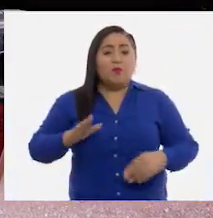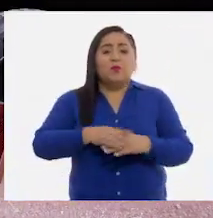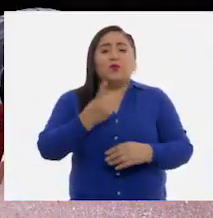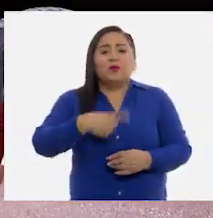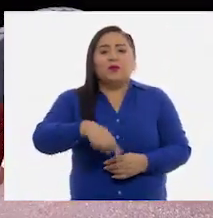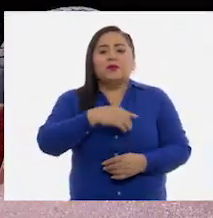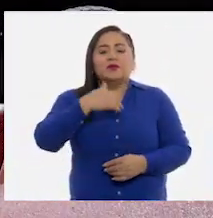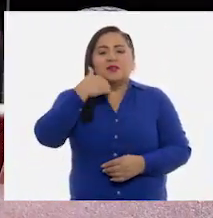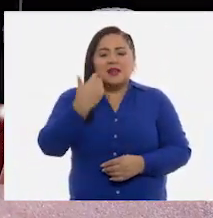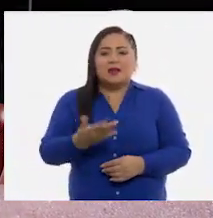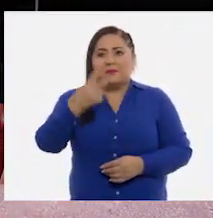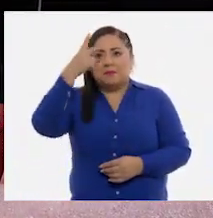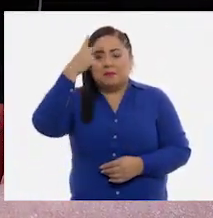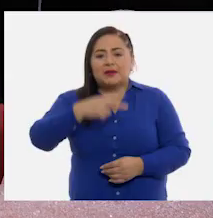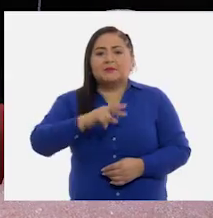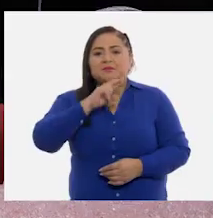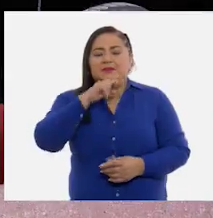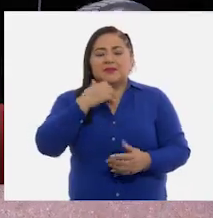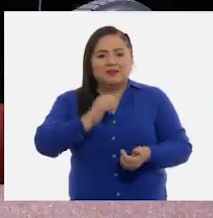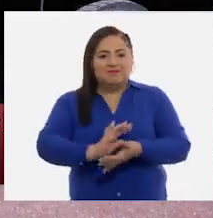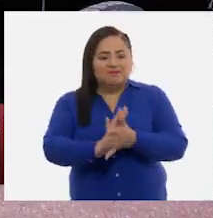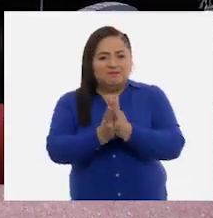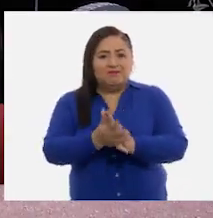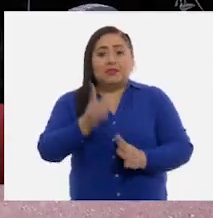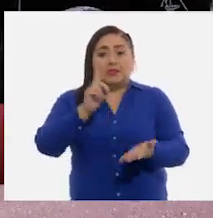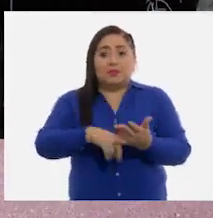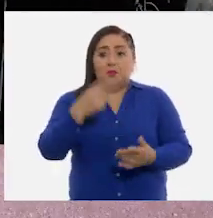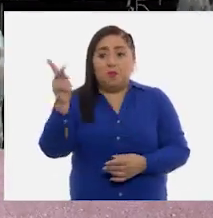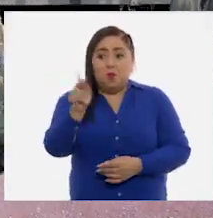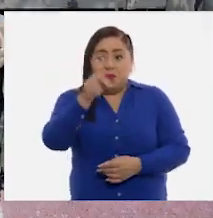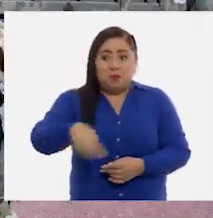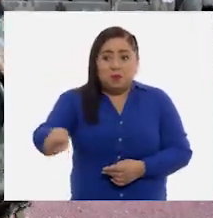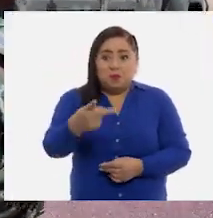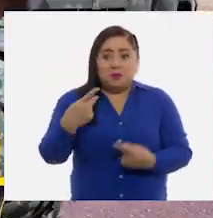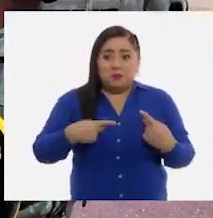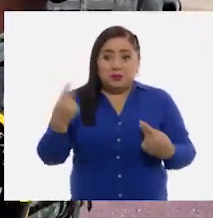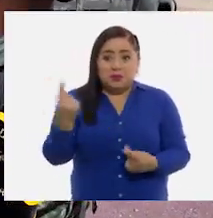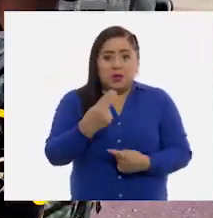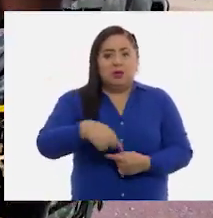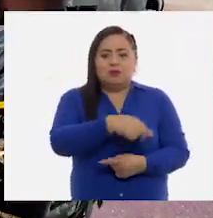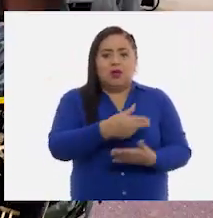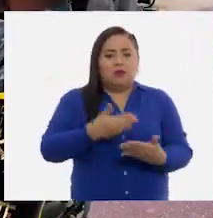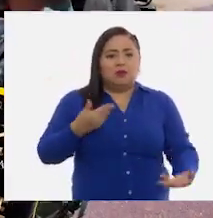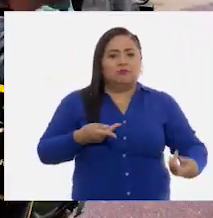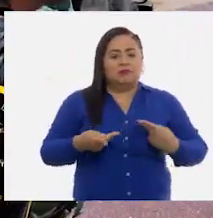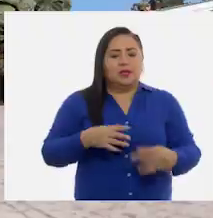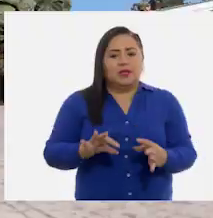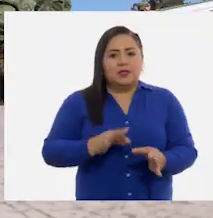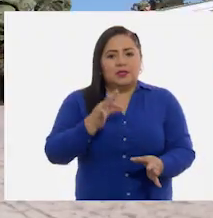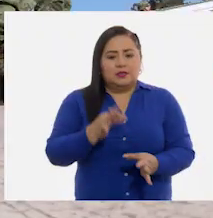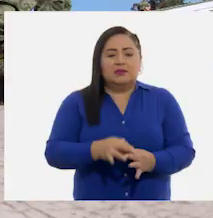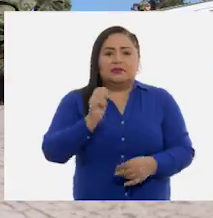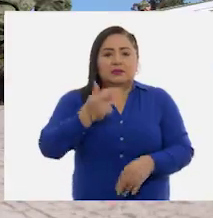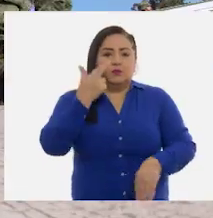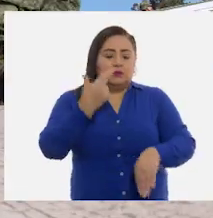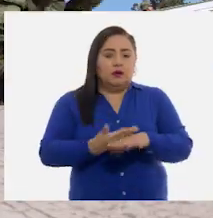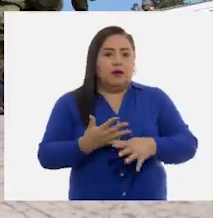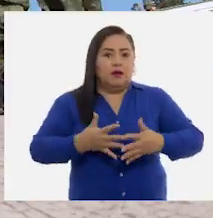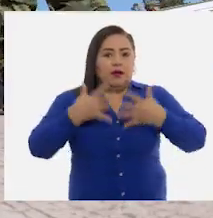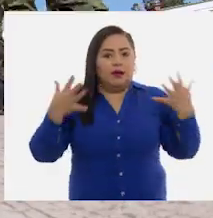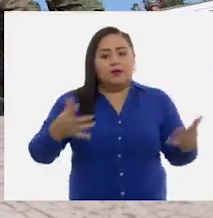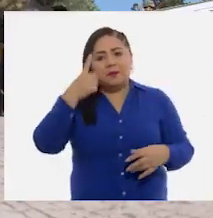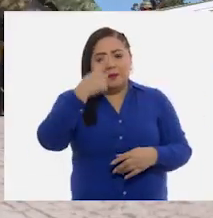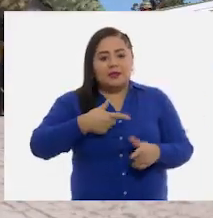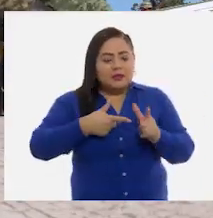queremos contribuir a que México sea mejor, a que si el pueblo nos necesita, estar ahí listos. Entonces es una responsabilidad muy grande el